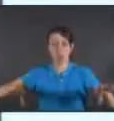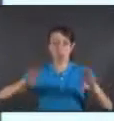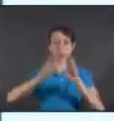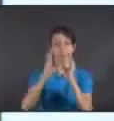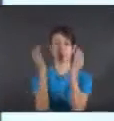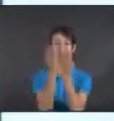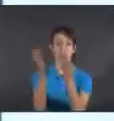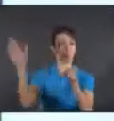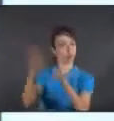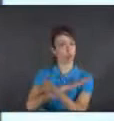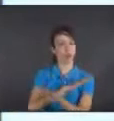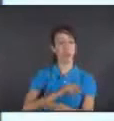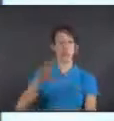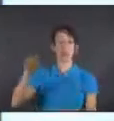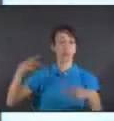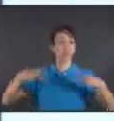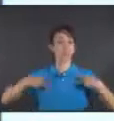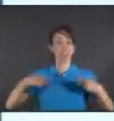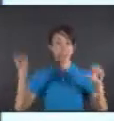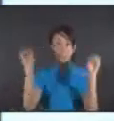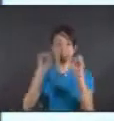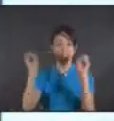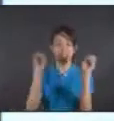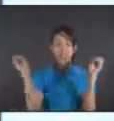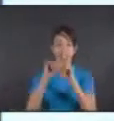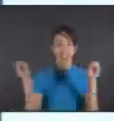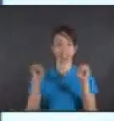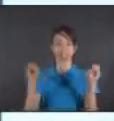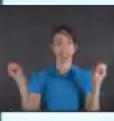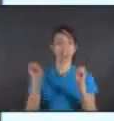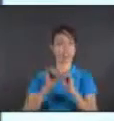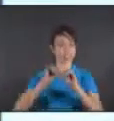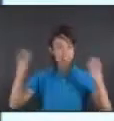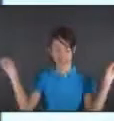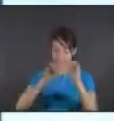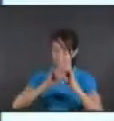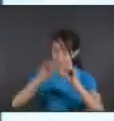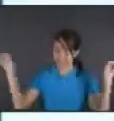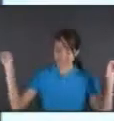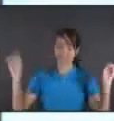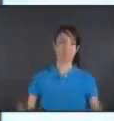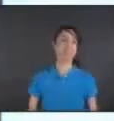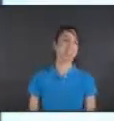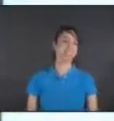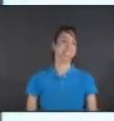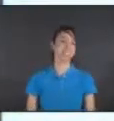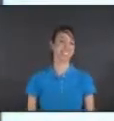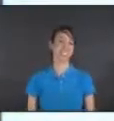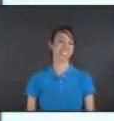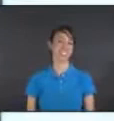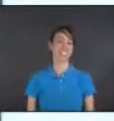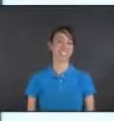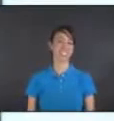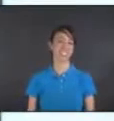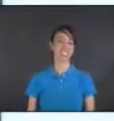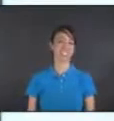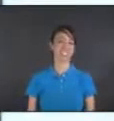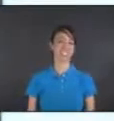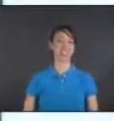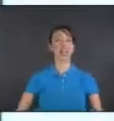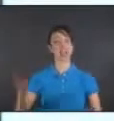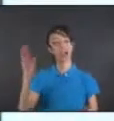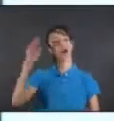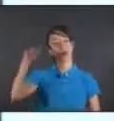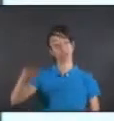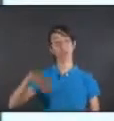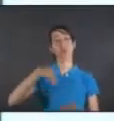que Dios destruyó la tierra con un diluvio que nosotros le conocemos como un